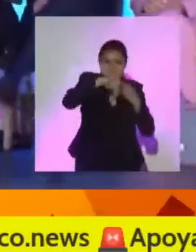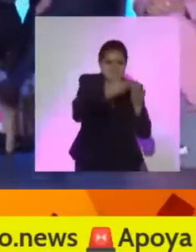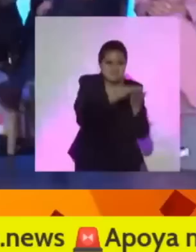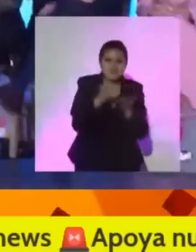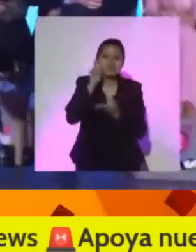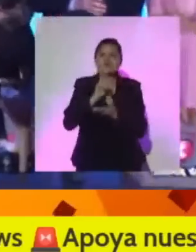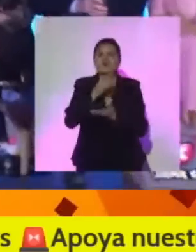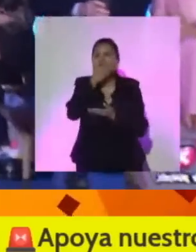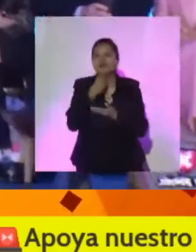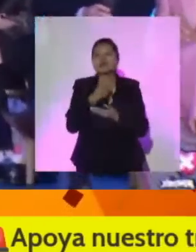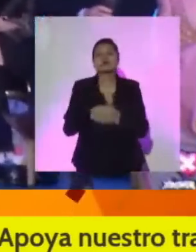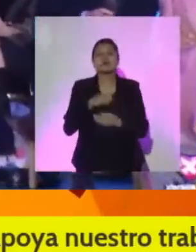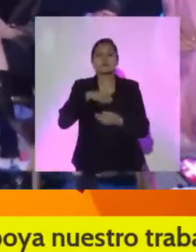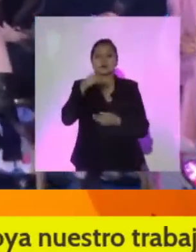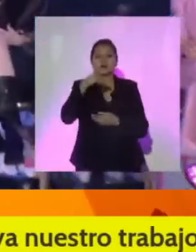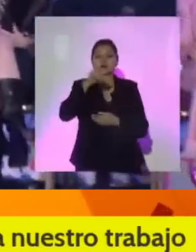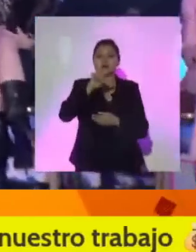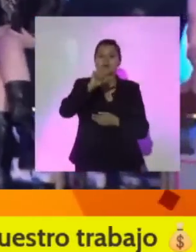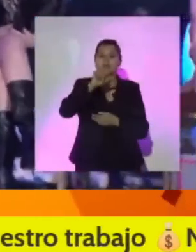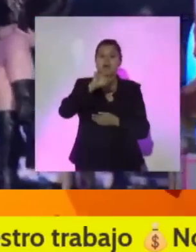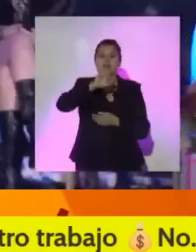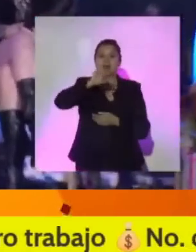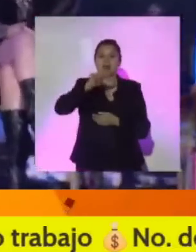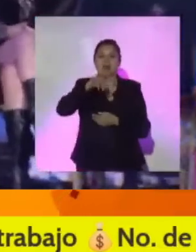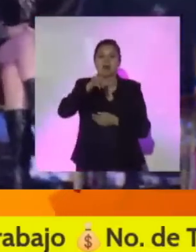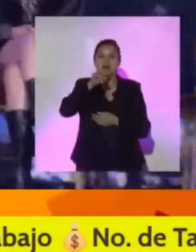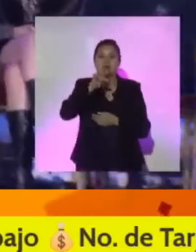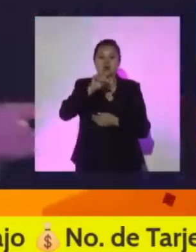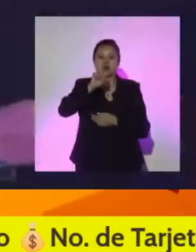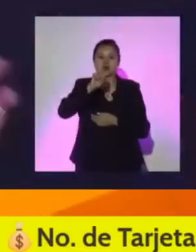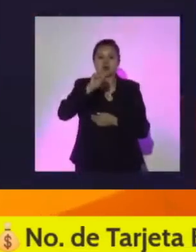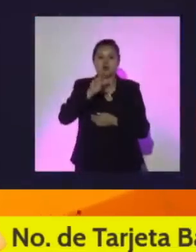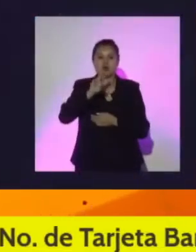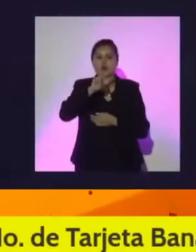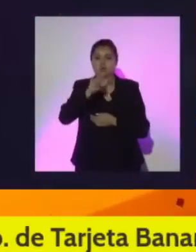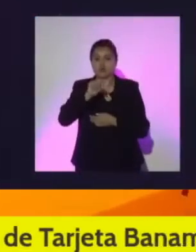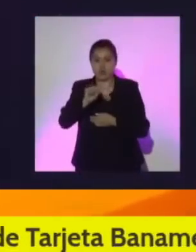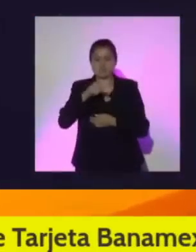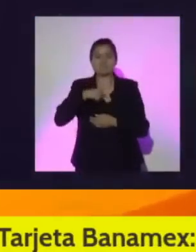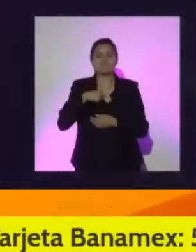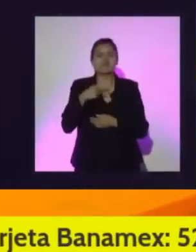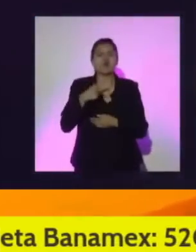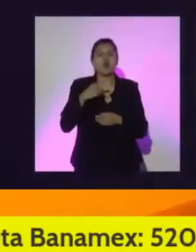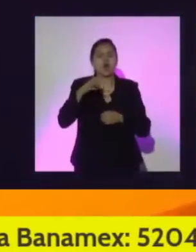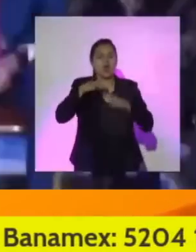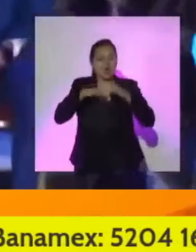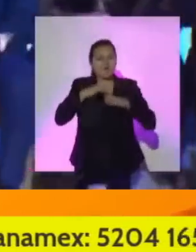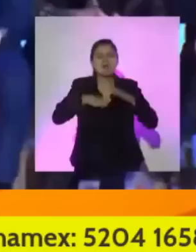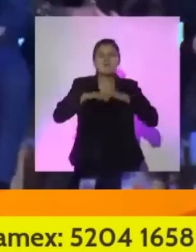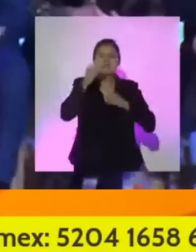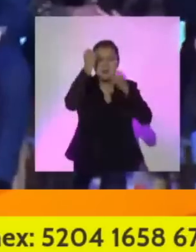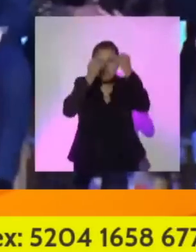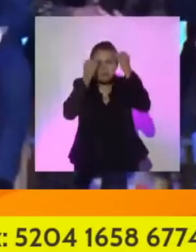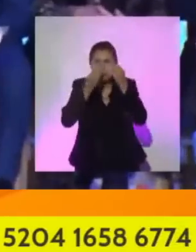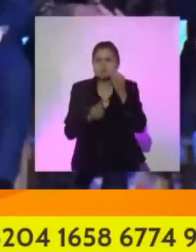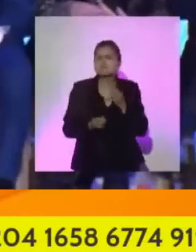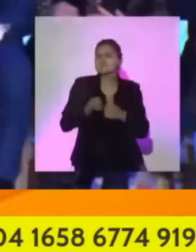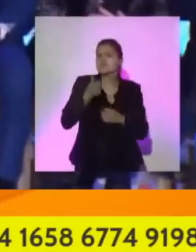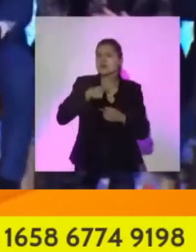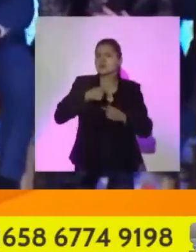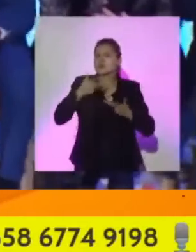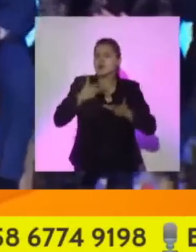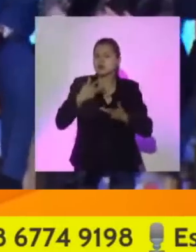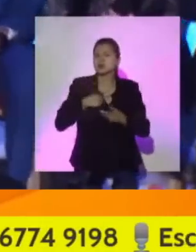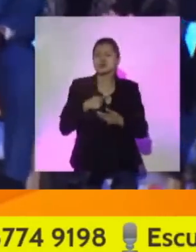ser el que está detrás de estos foros Entonces digamos lo voy a poner así